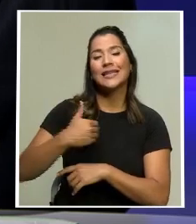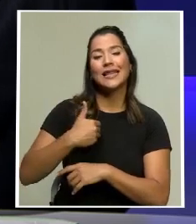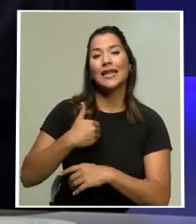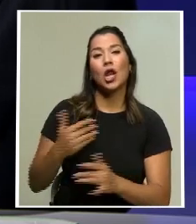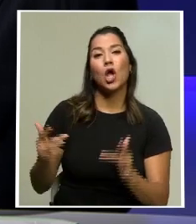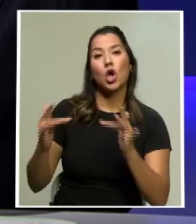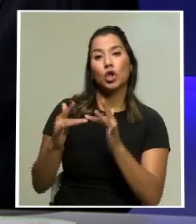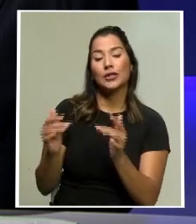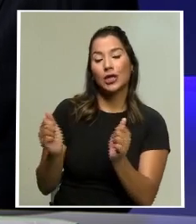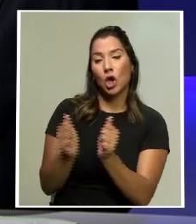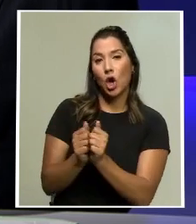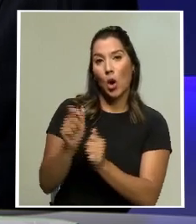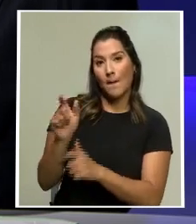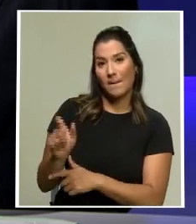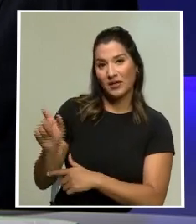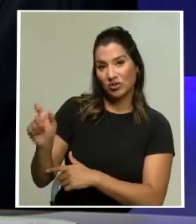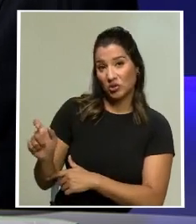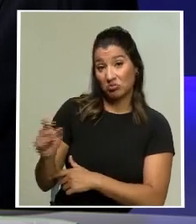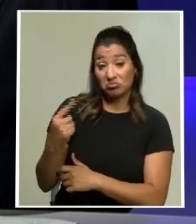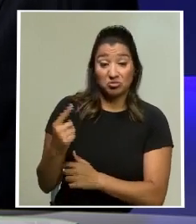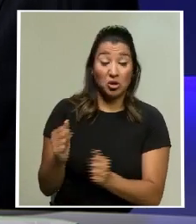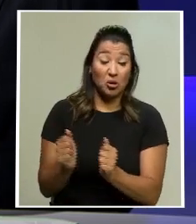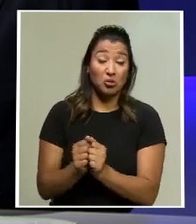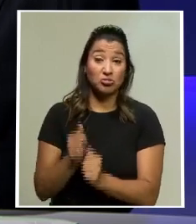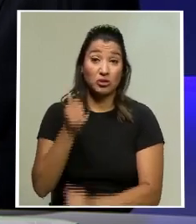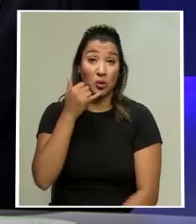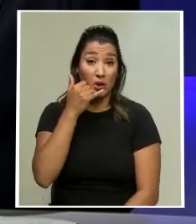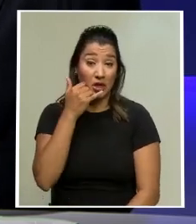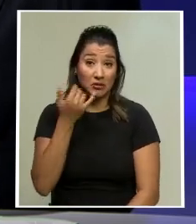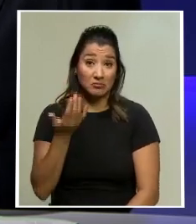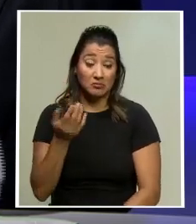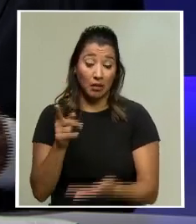con la población, basta con un celular.